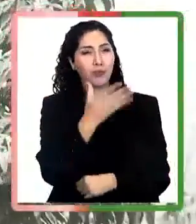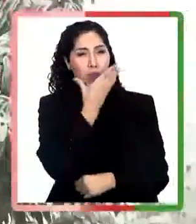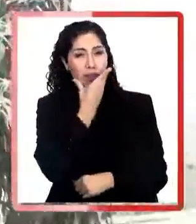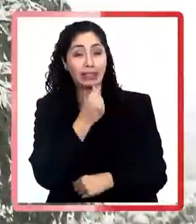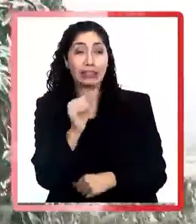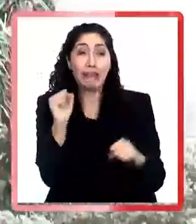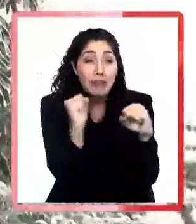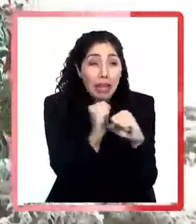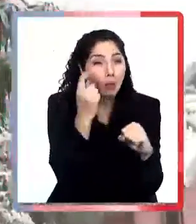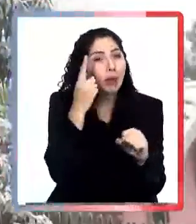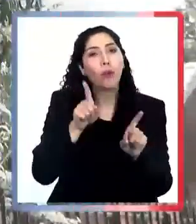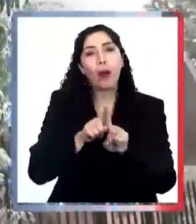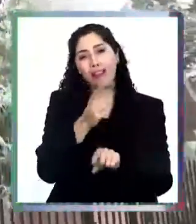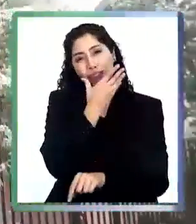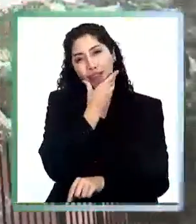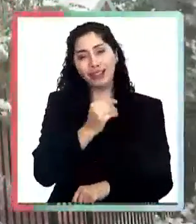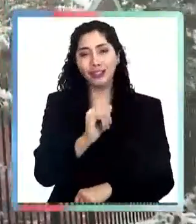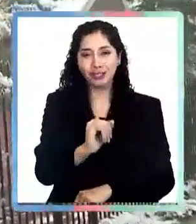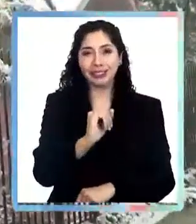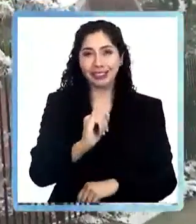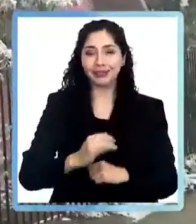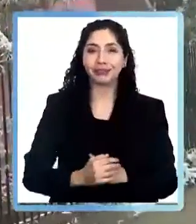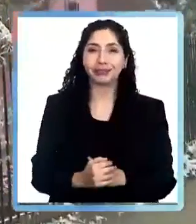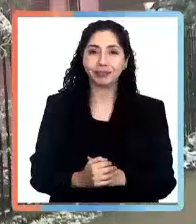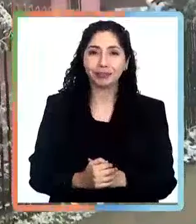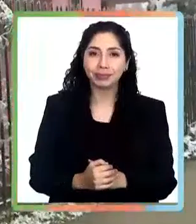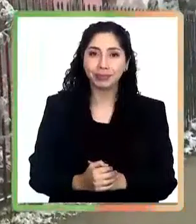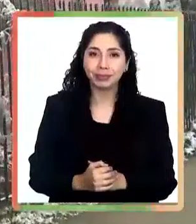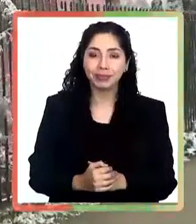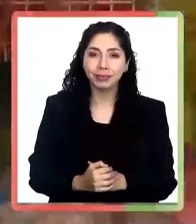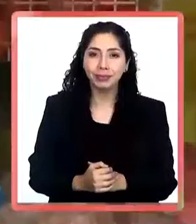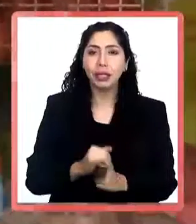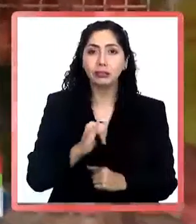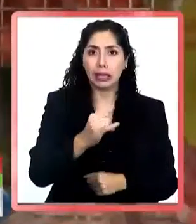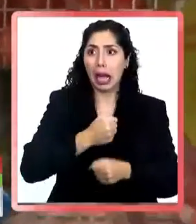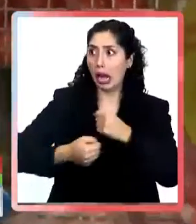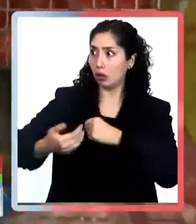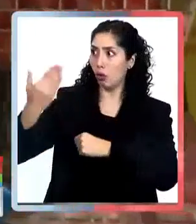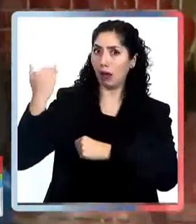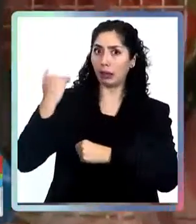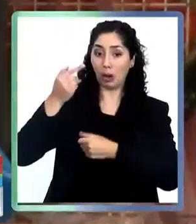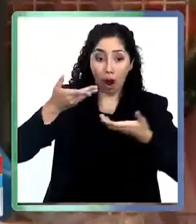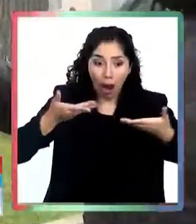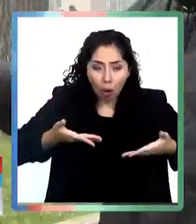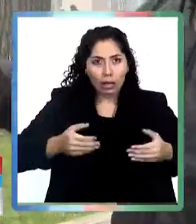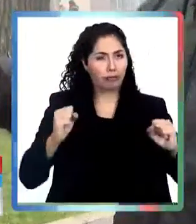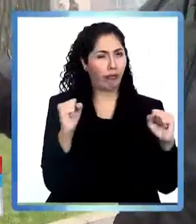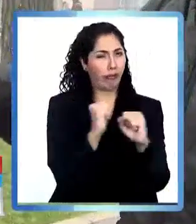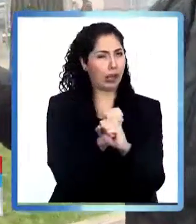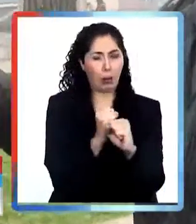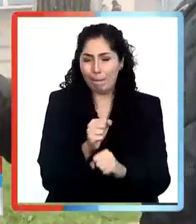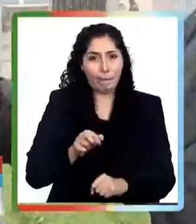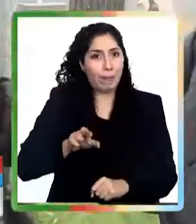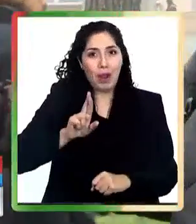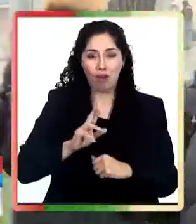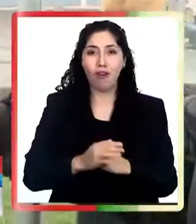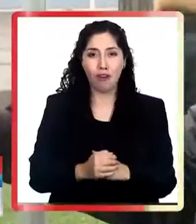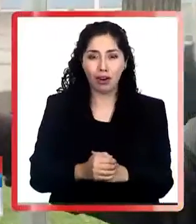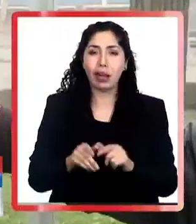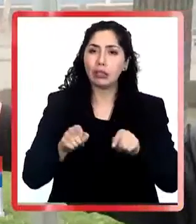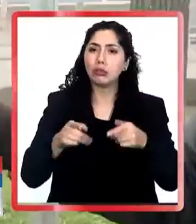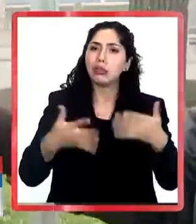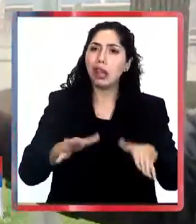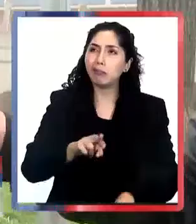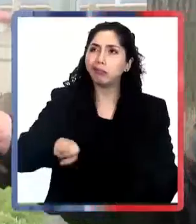pesar del frío pero muy lindo de verdad que sí si años atrás pero nunca tanto como ahora un suceso que está pasando ya hace